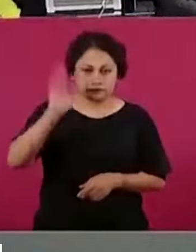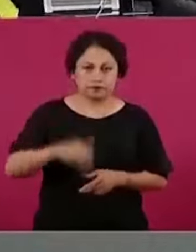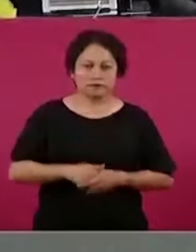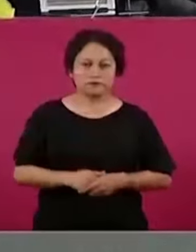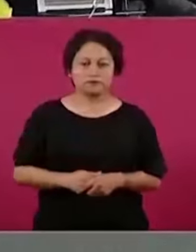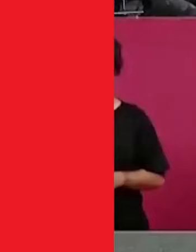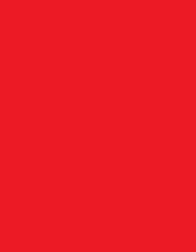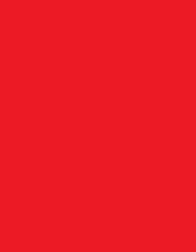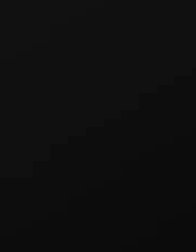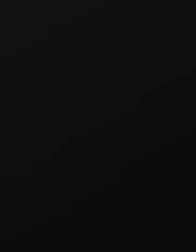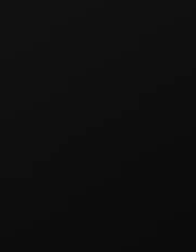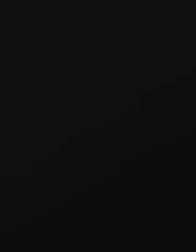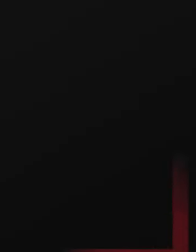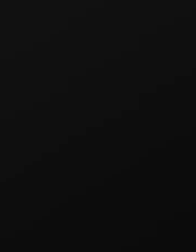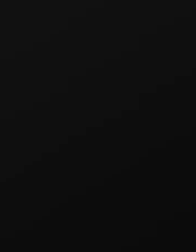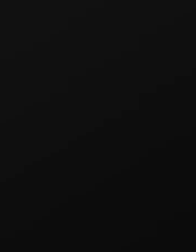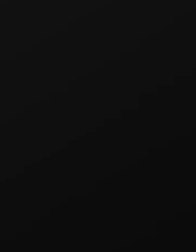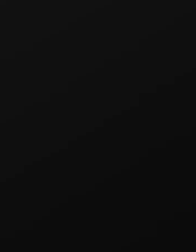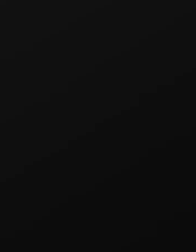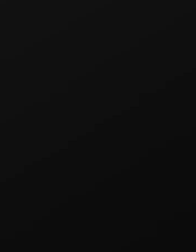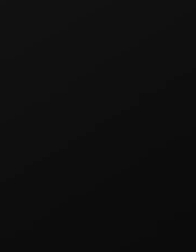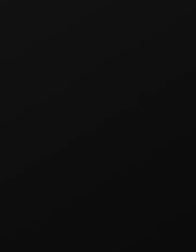abstengan than